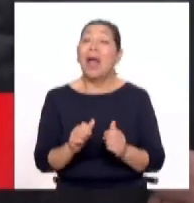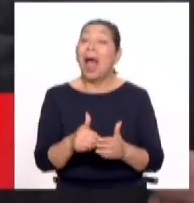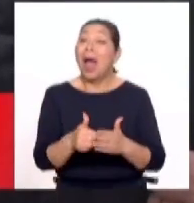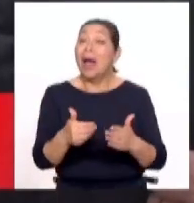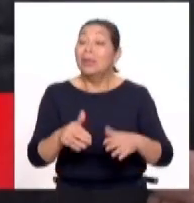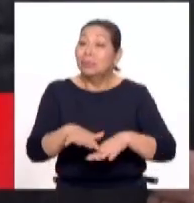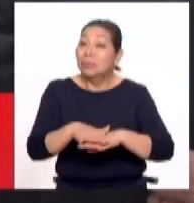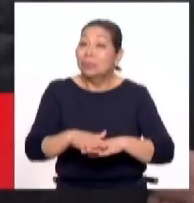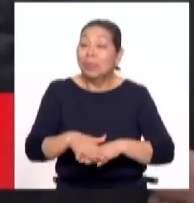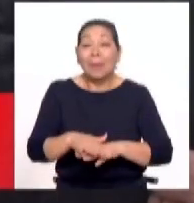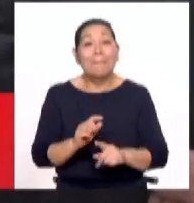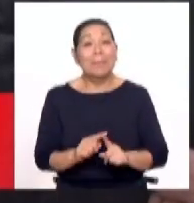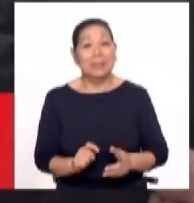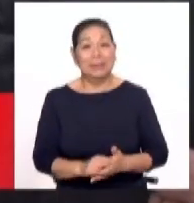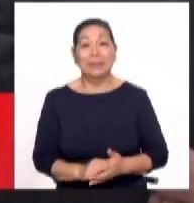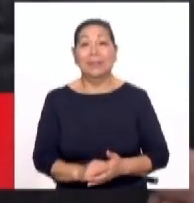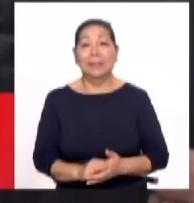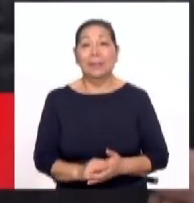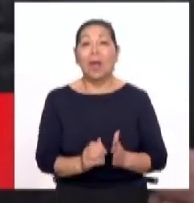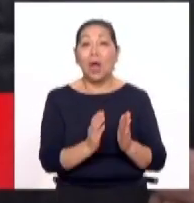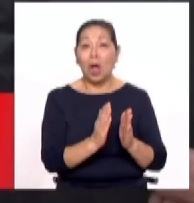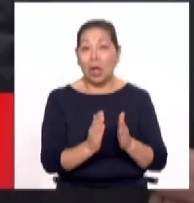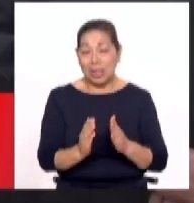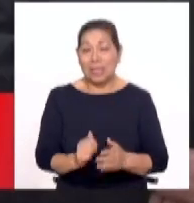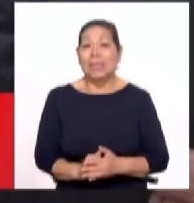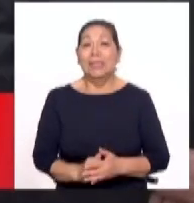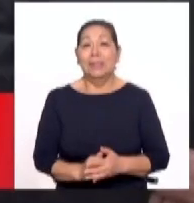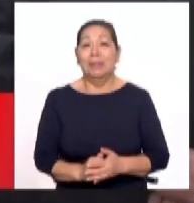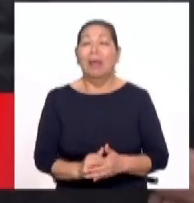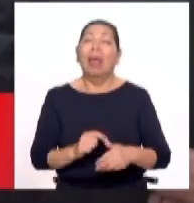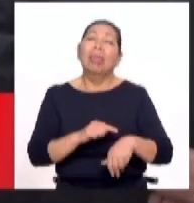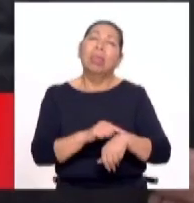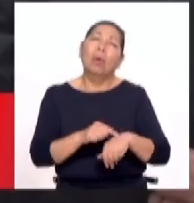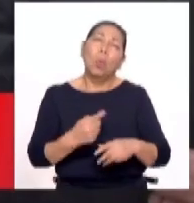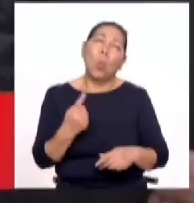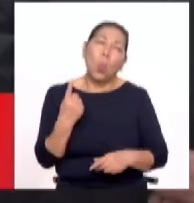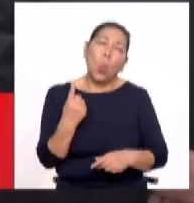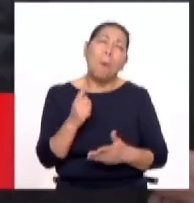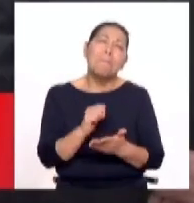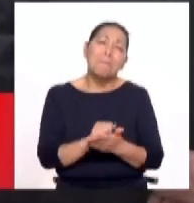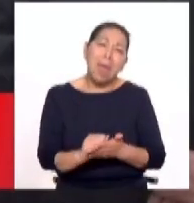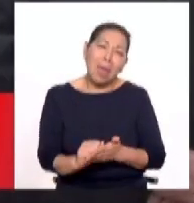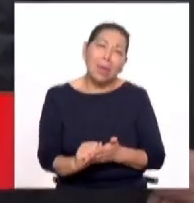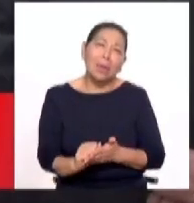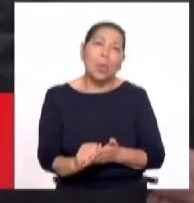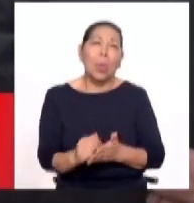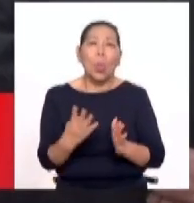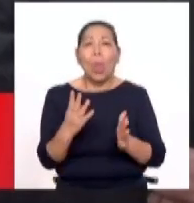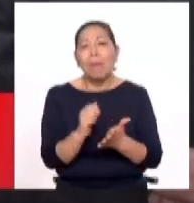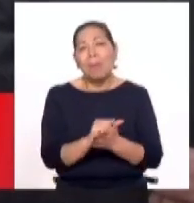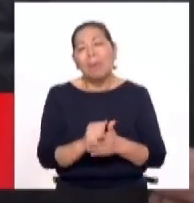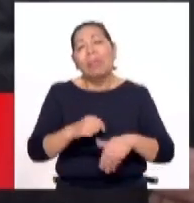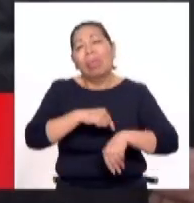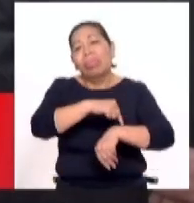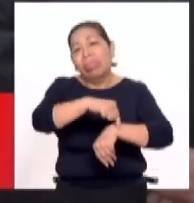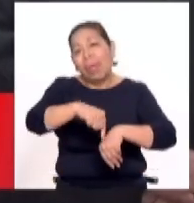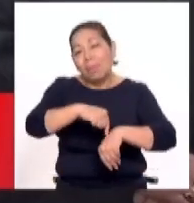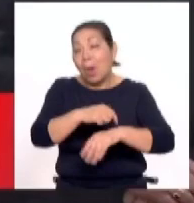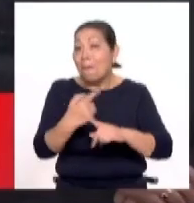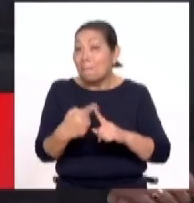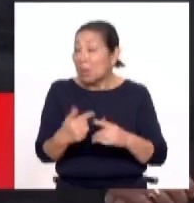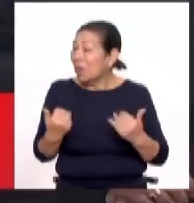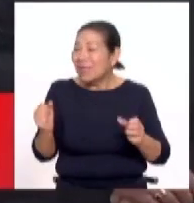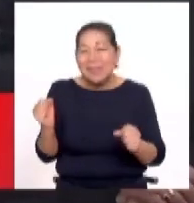el procedimiento administrativo ordinario, se demoraba de un mes hasta 9 meses. Entonces,